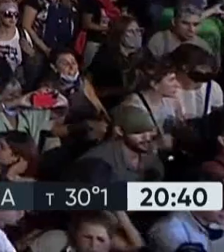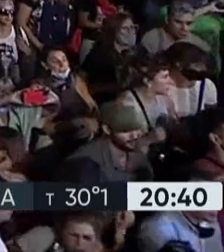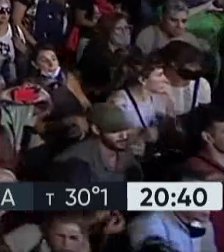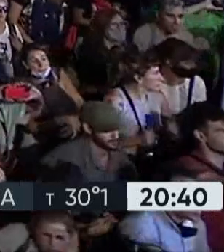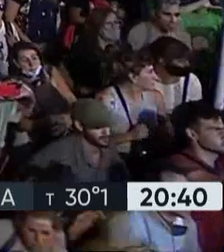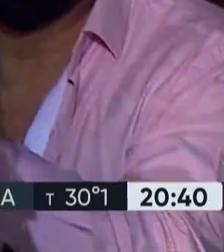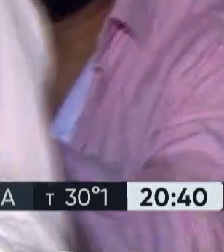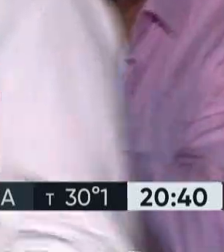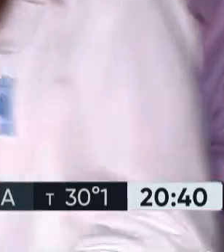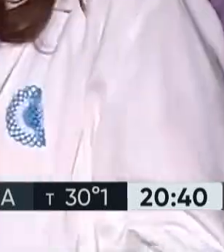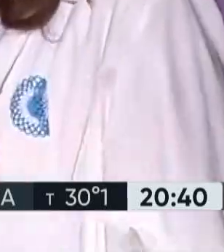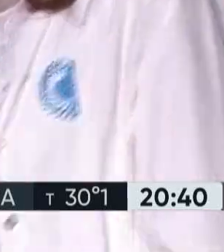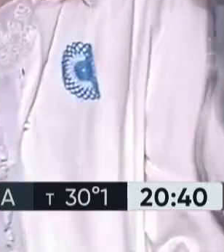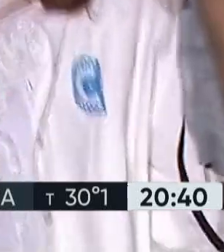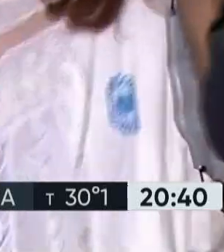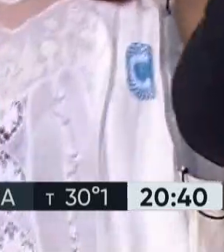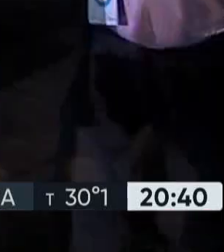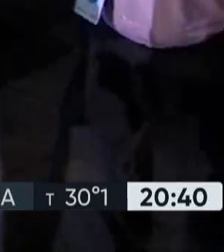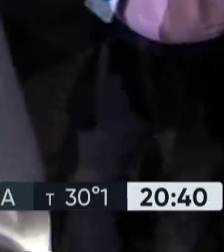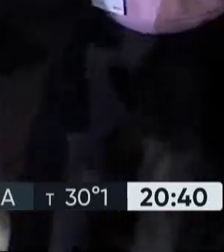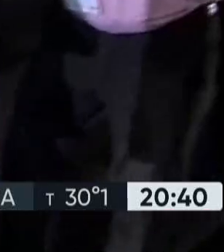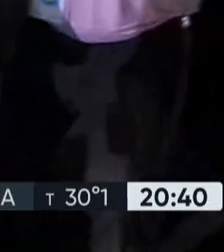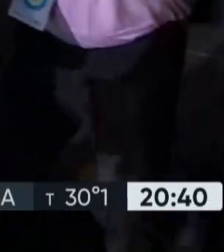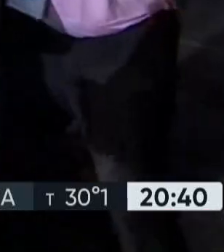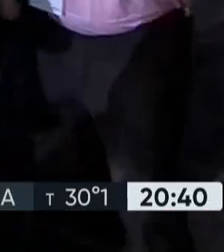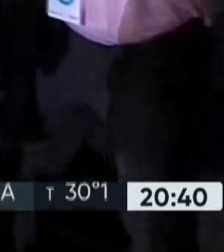veíamos abriendo a Mujica con una breve presentación y